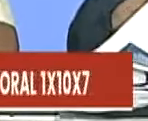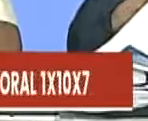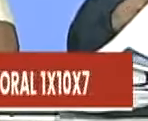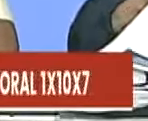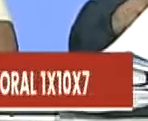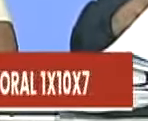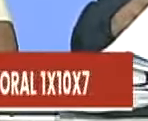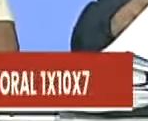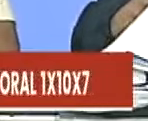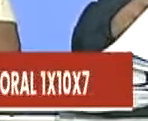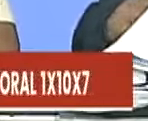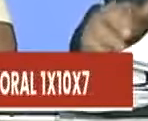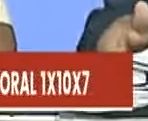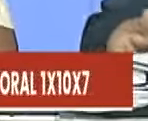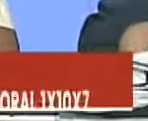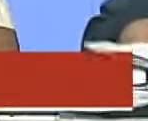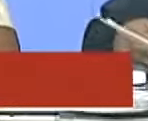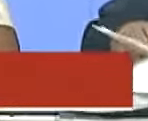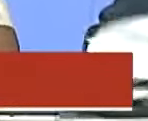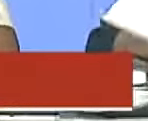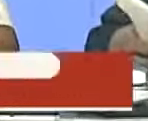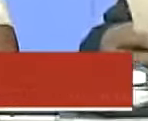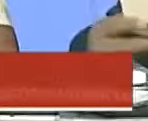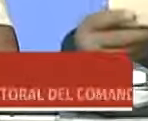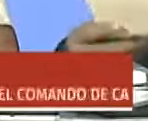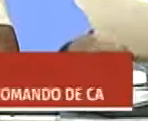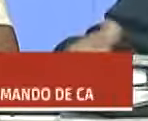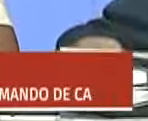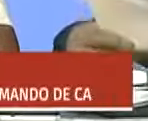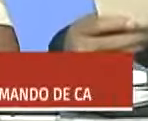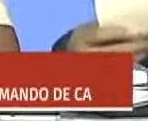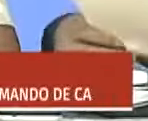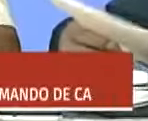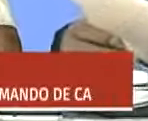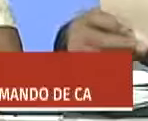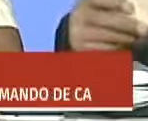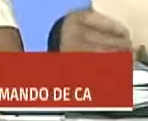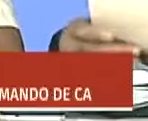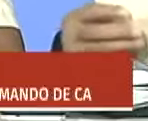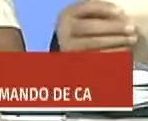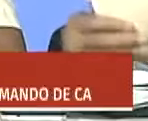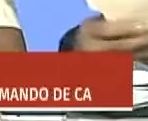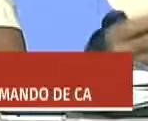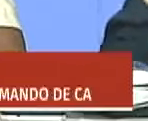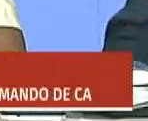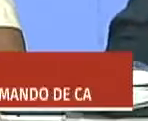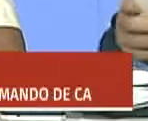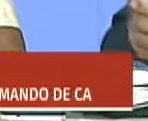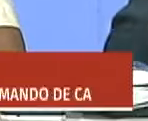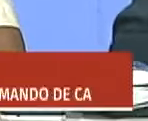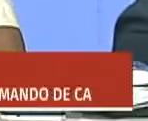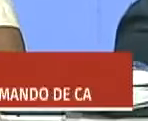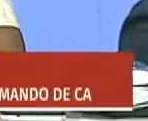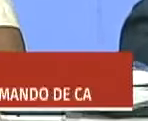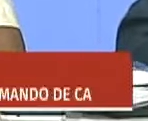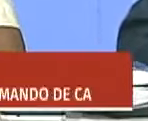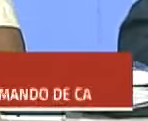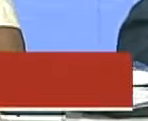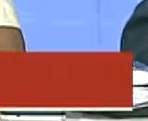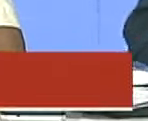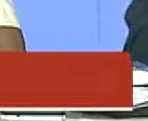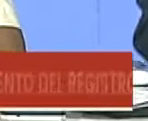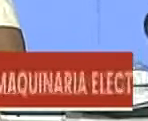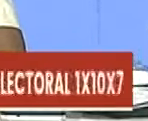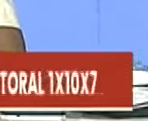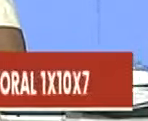ampliación, de expansión de la poderosa maquinaria del 1x10. Aquí estamos. Bienvenido, compañero